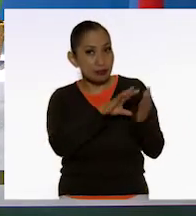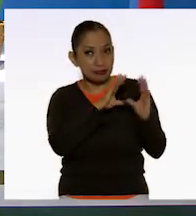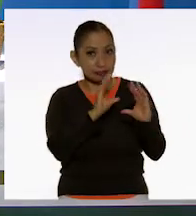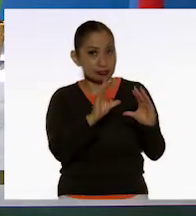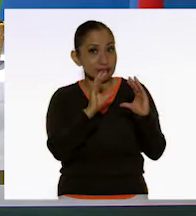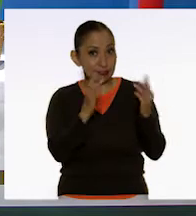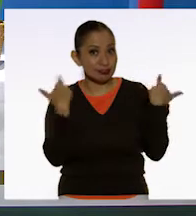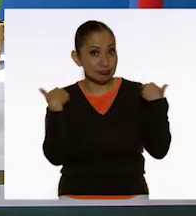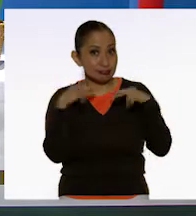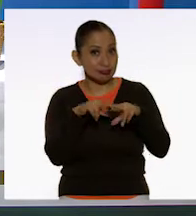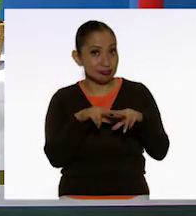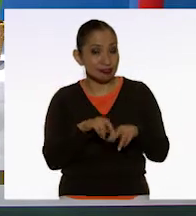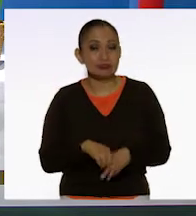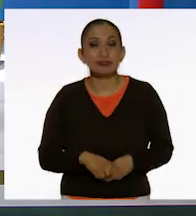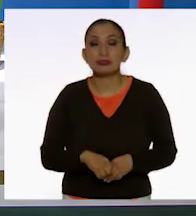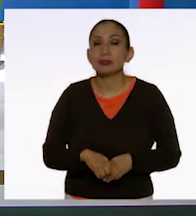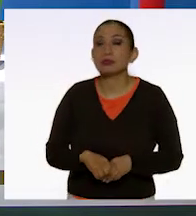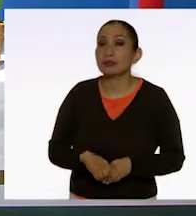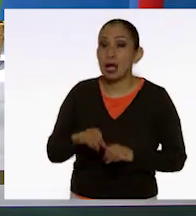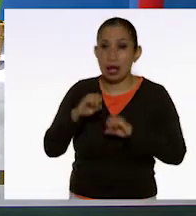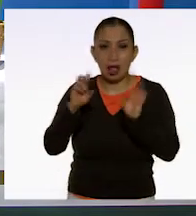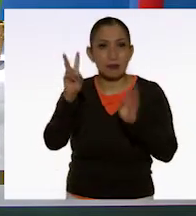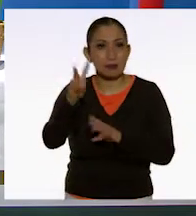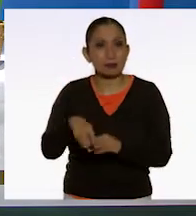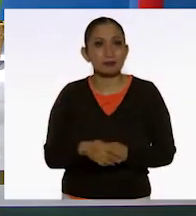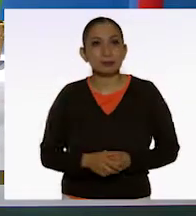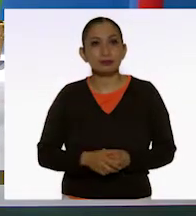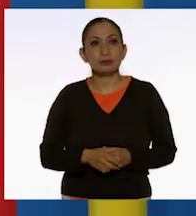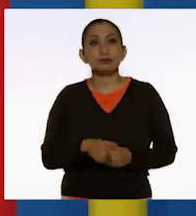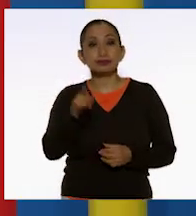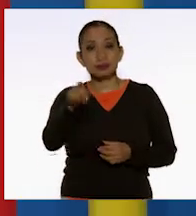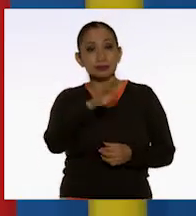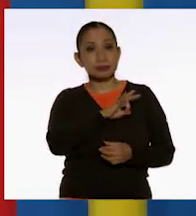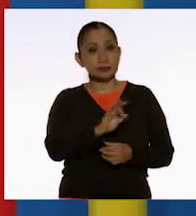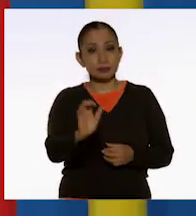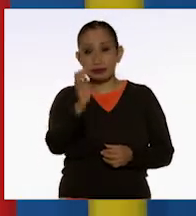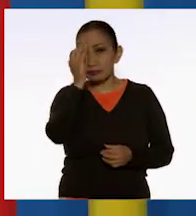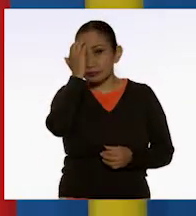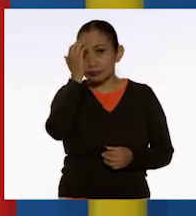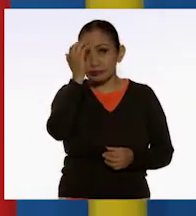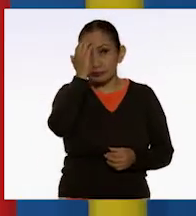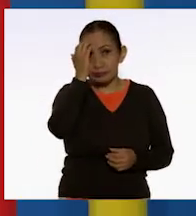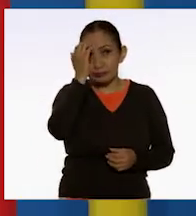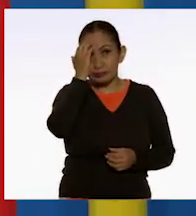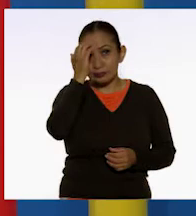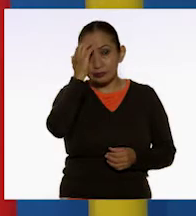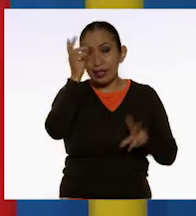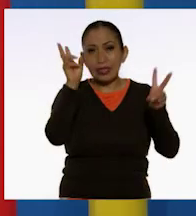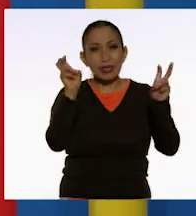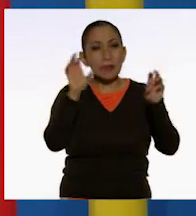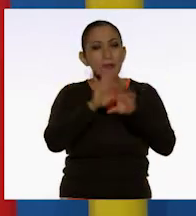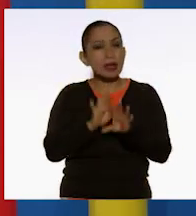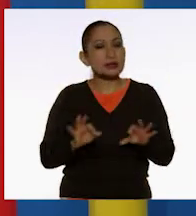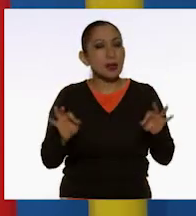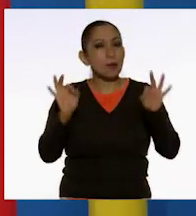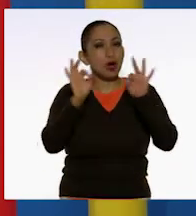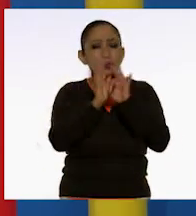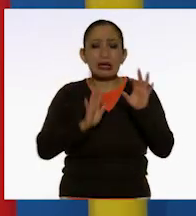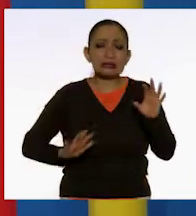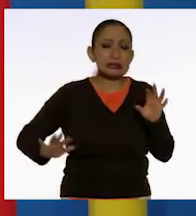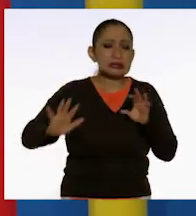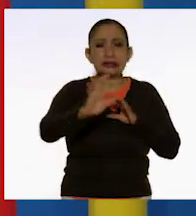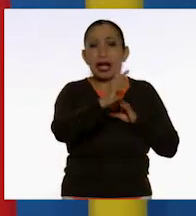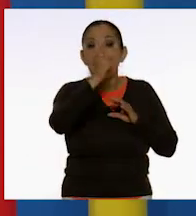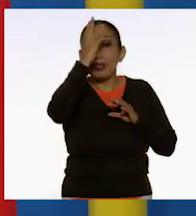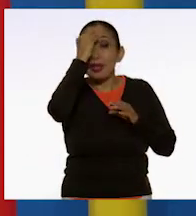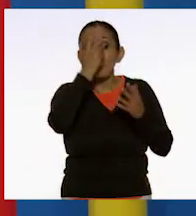docente. Efectivamente, alumnas y alumnos pudieron conocer los temas principales que abarcan los